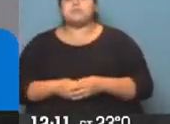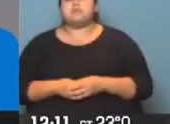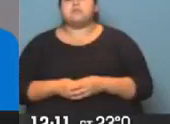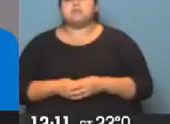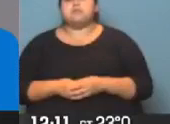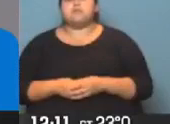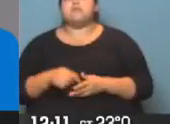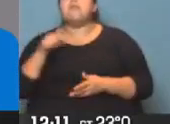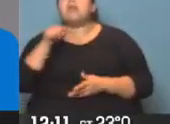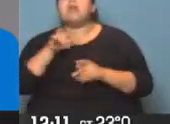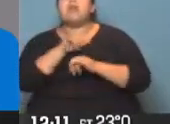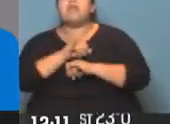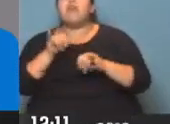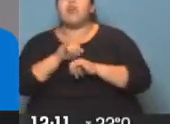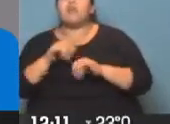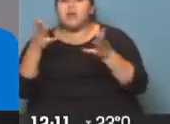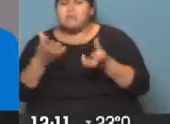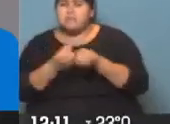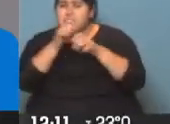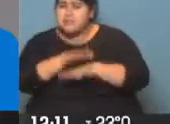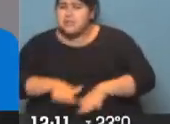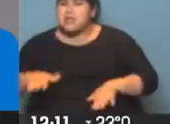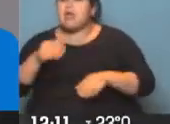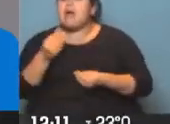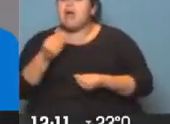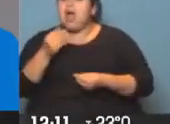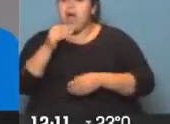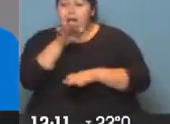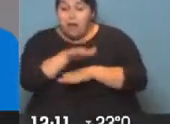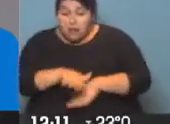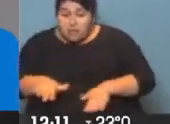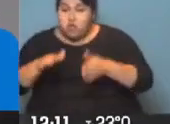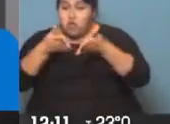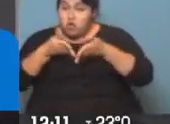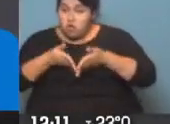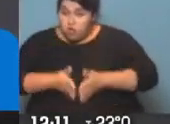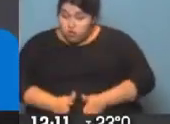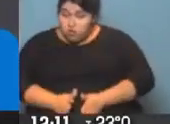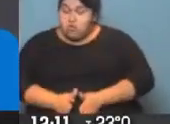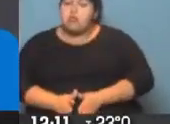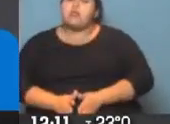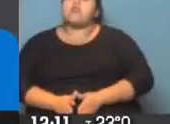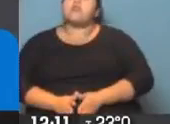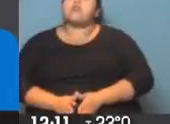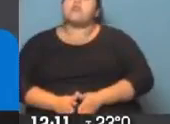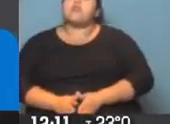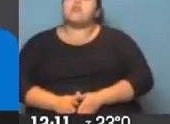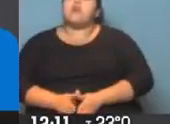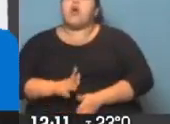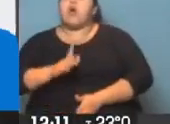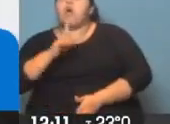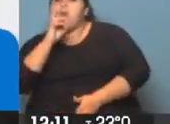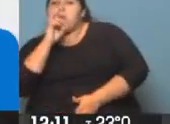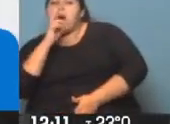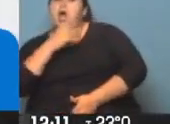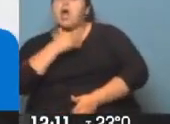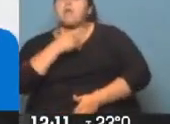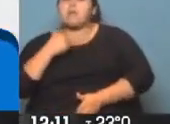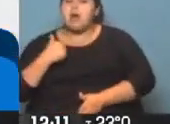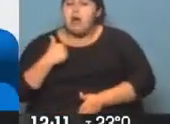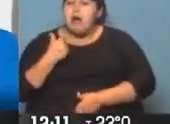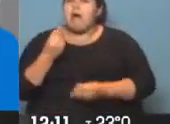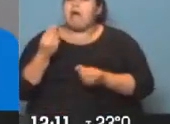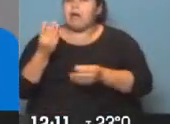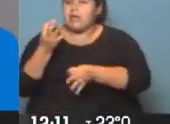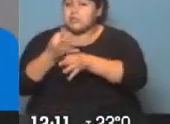del informe de UNICEF que habla de aquellos niños que nazcan con un padre o una madre que no hayan terminado ni siquiera